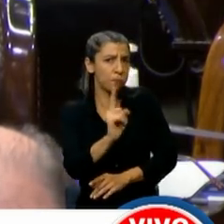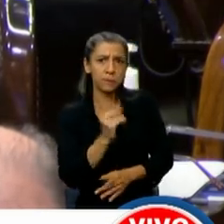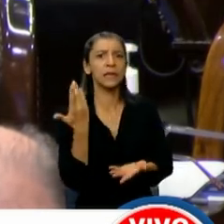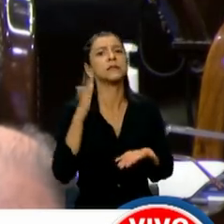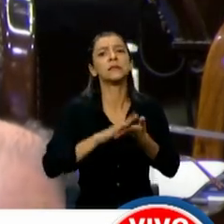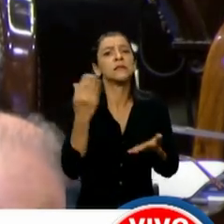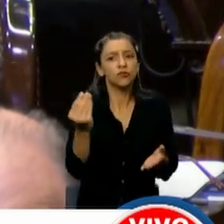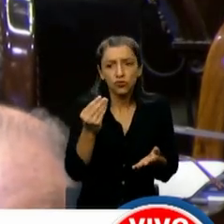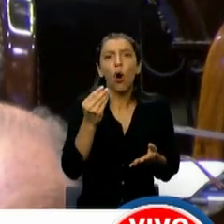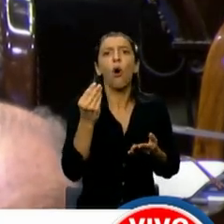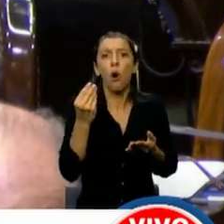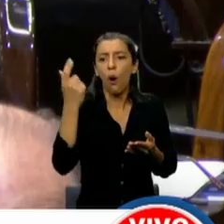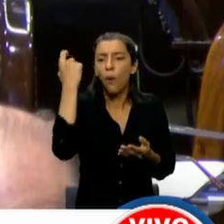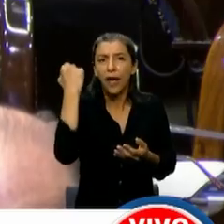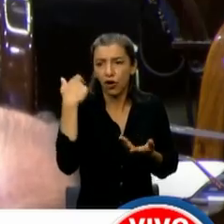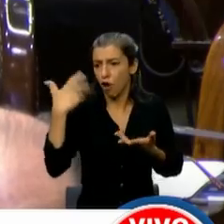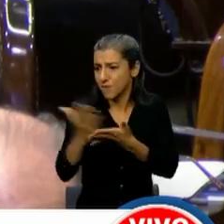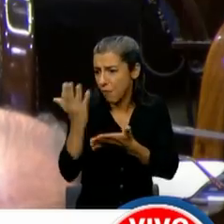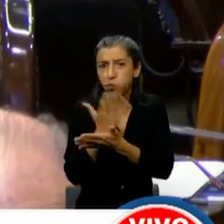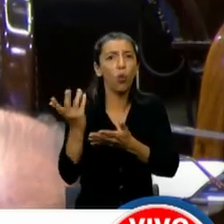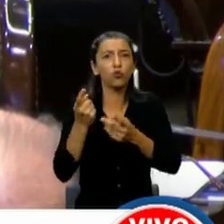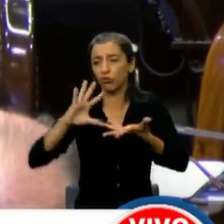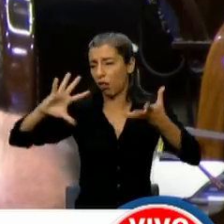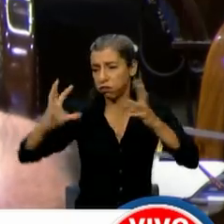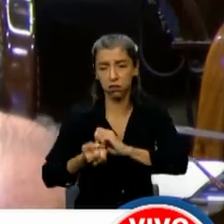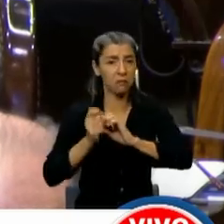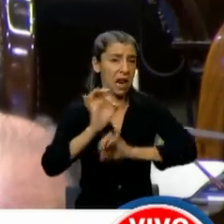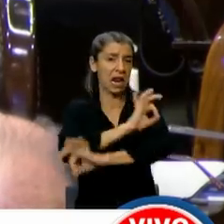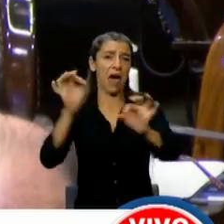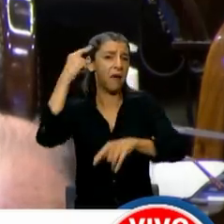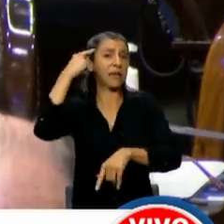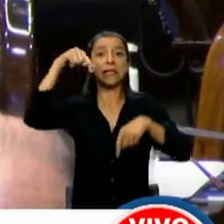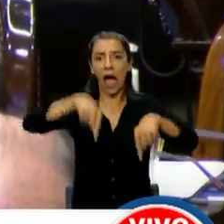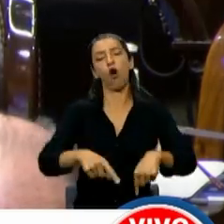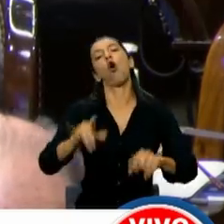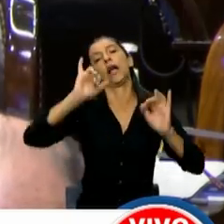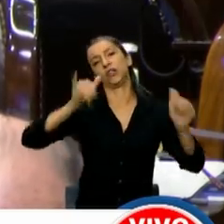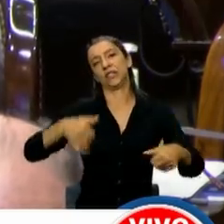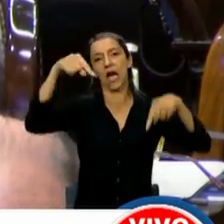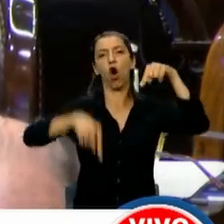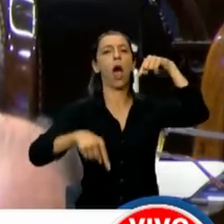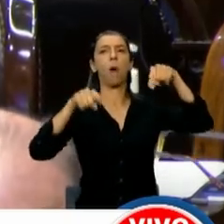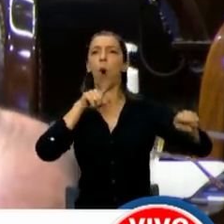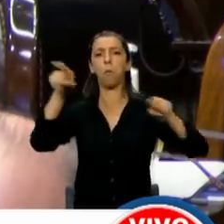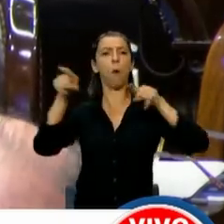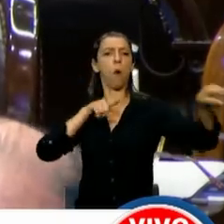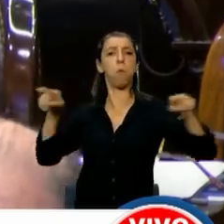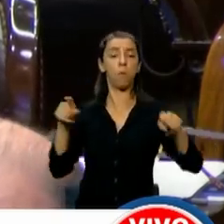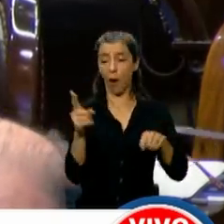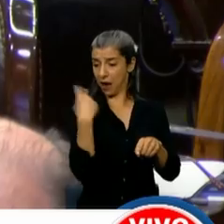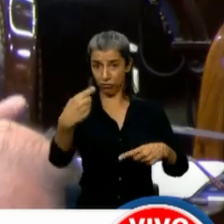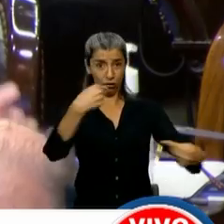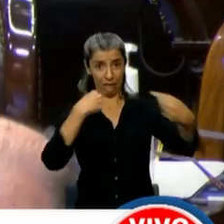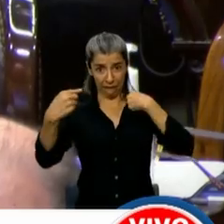en la destrucción del sistema productivo nacional y ahora acusan con el dedo a otros que lo único que queremos